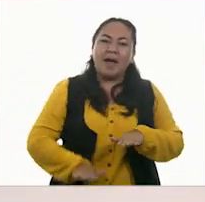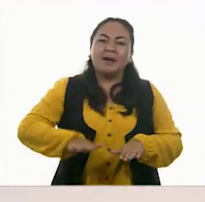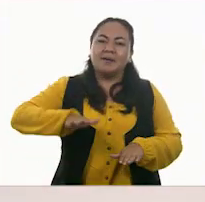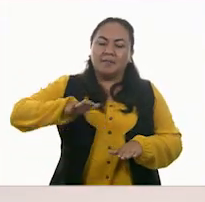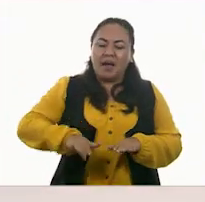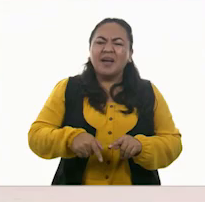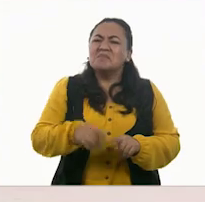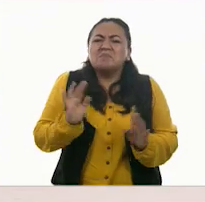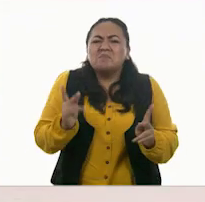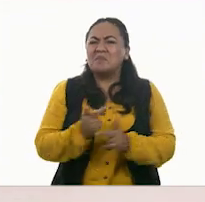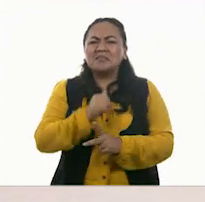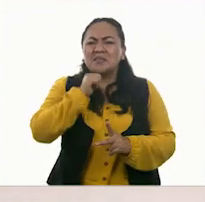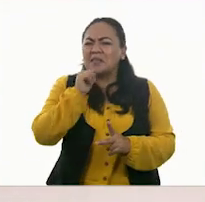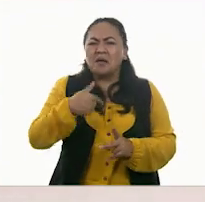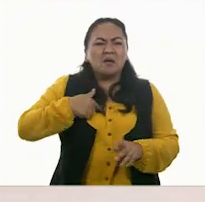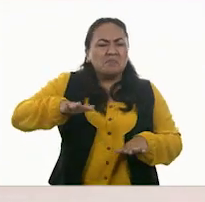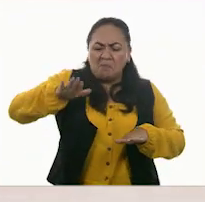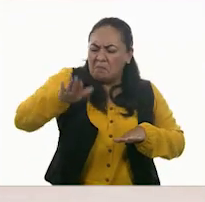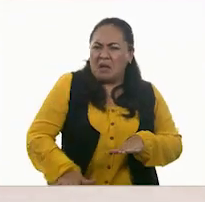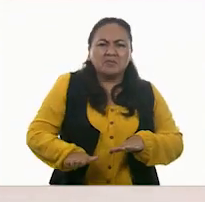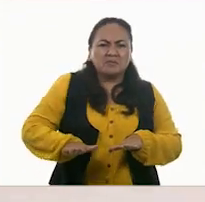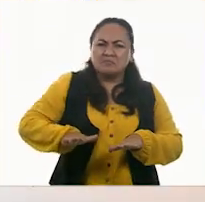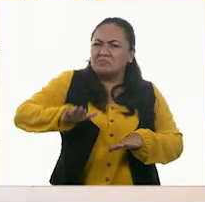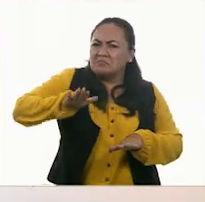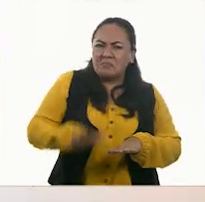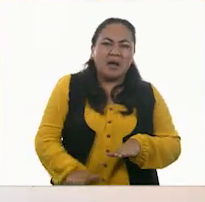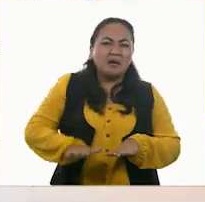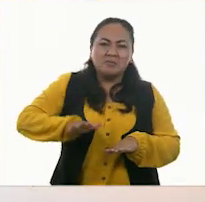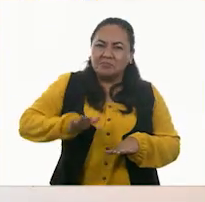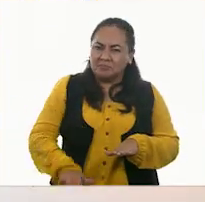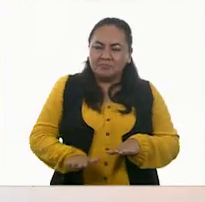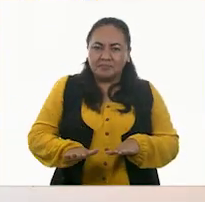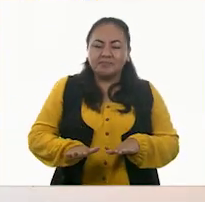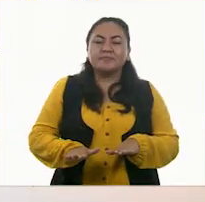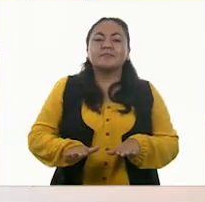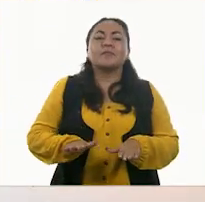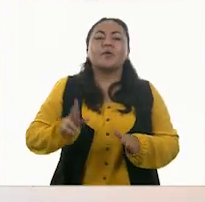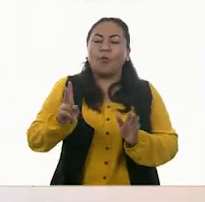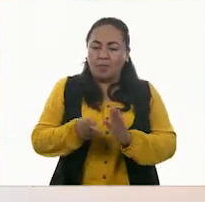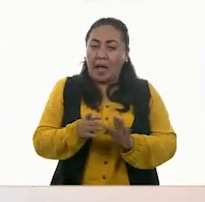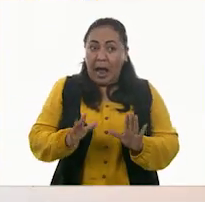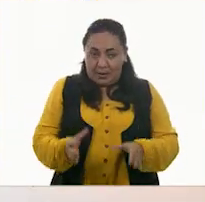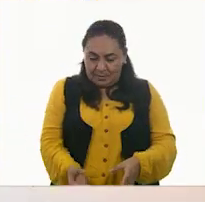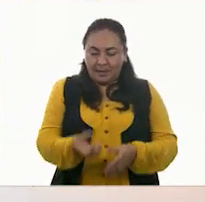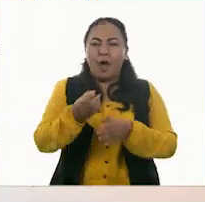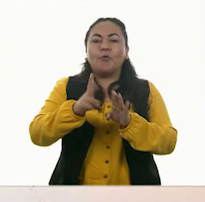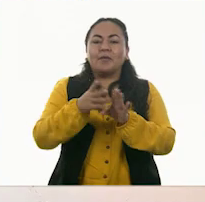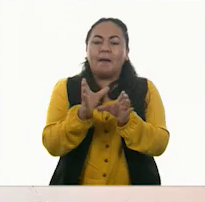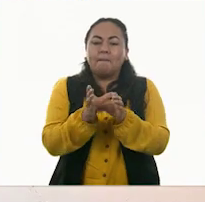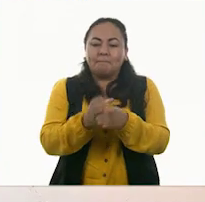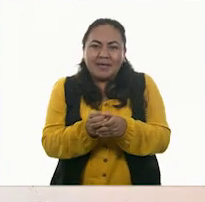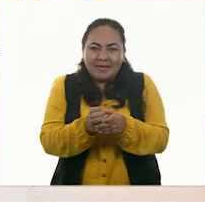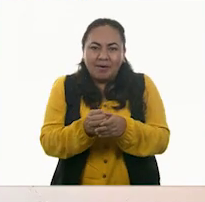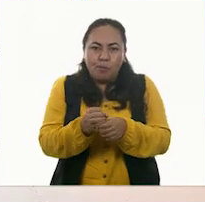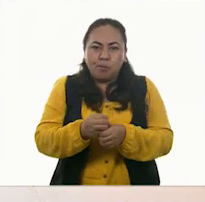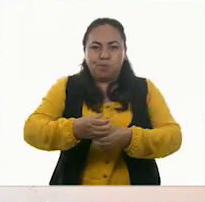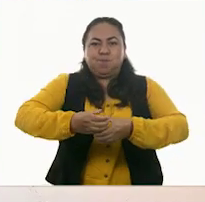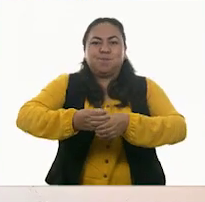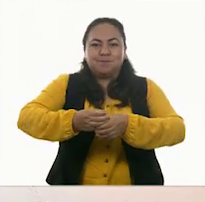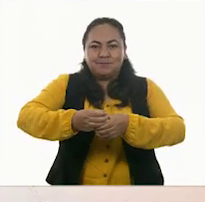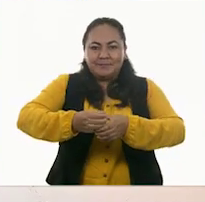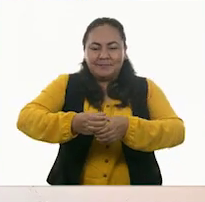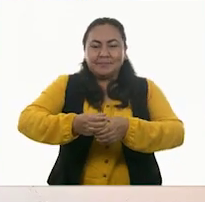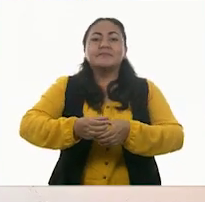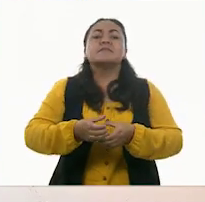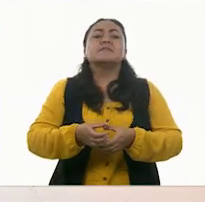nuestro material. No pasa nada, lo aplastamos. Ok, lo regresamos a su misma consistencia. ¿Y qué